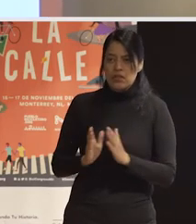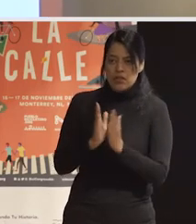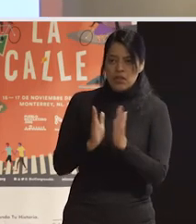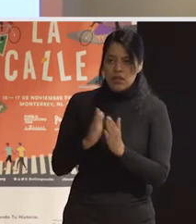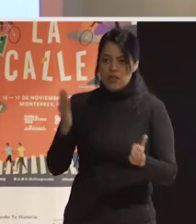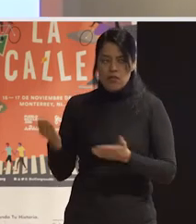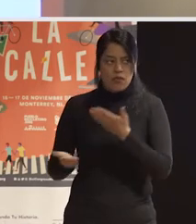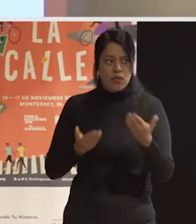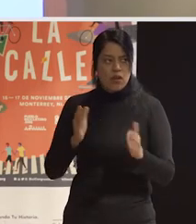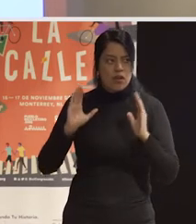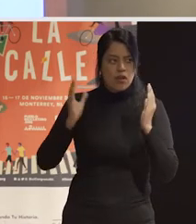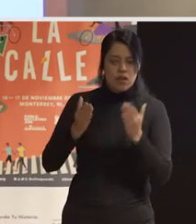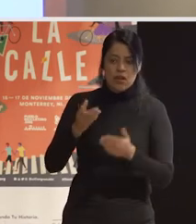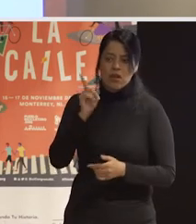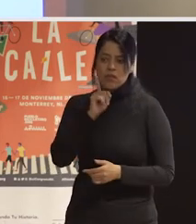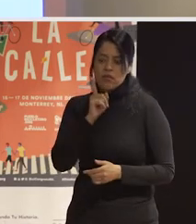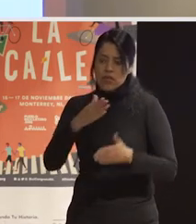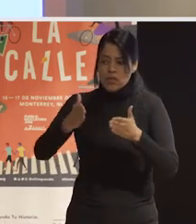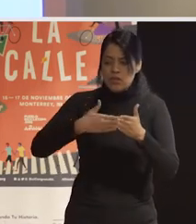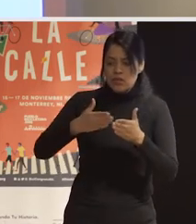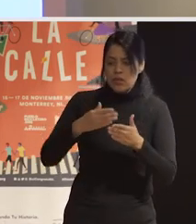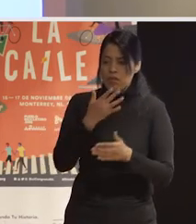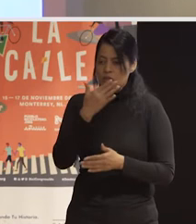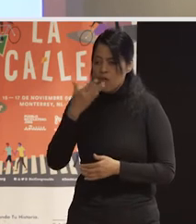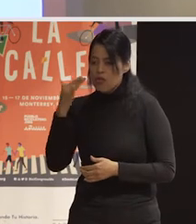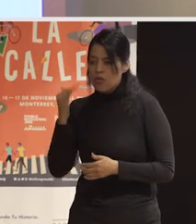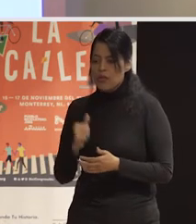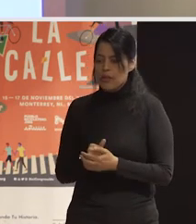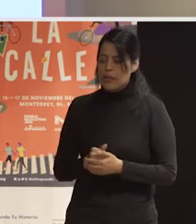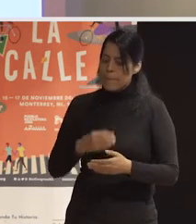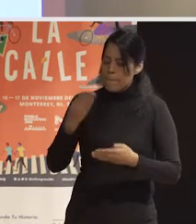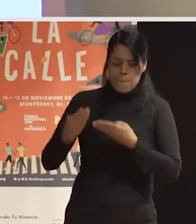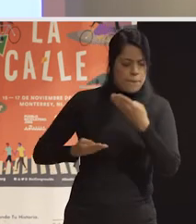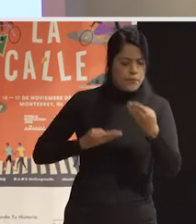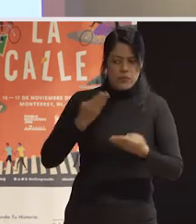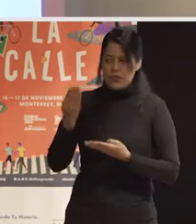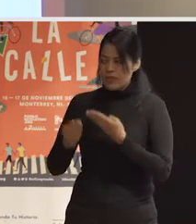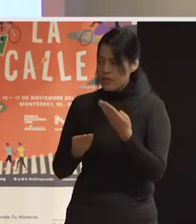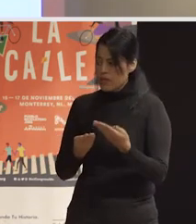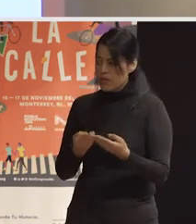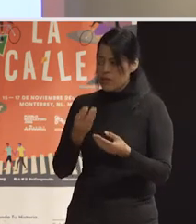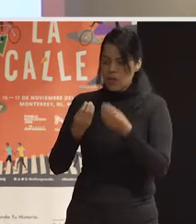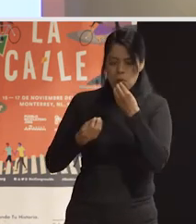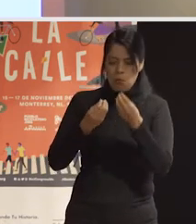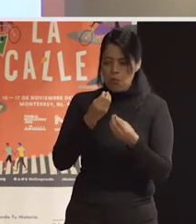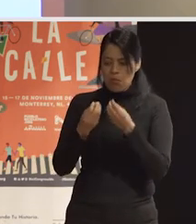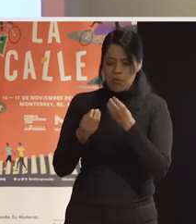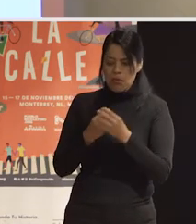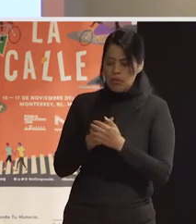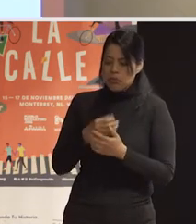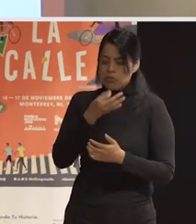comunitarias las muchachas cocinaron unos platillos deliciosos y se bailó este convivio entre